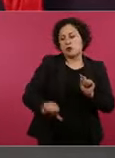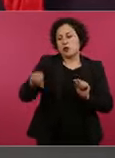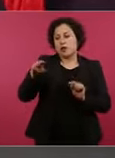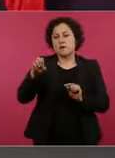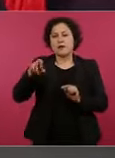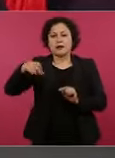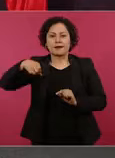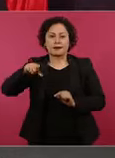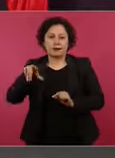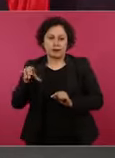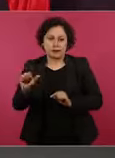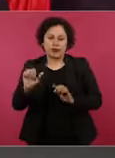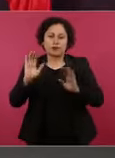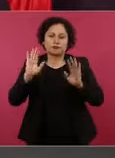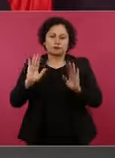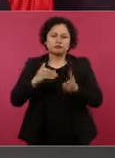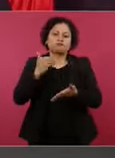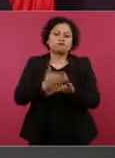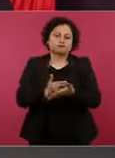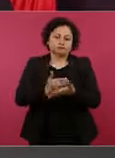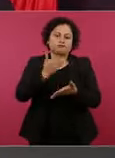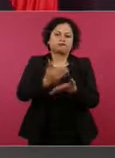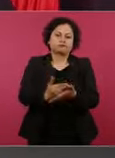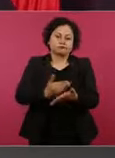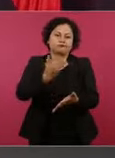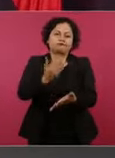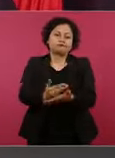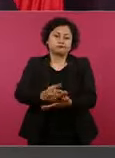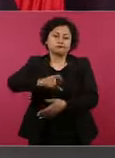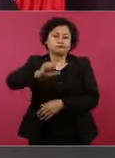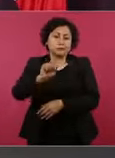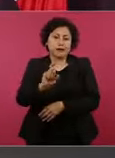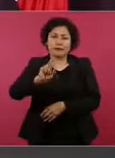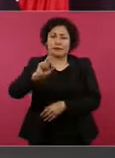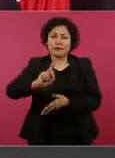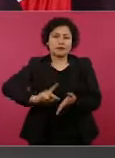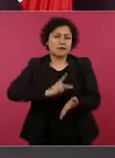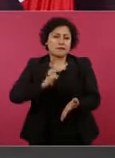o 30, me están parando.